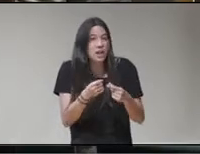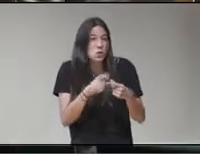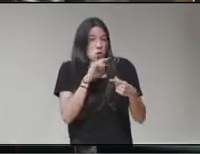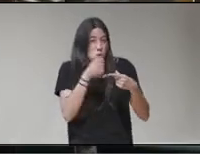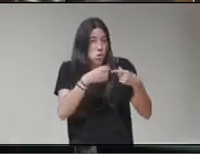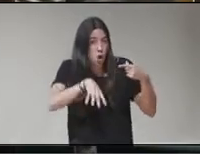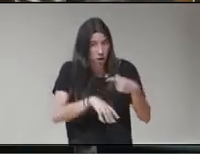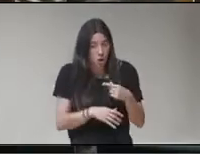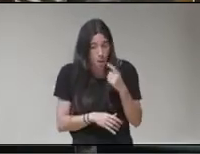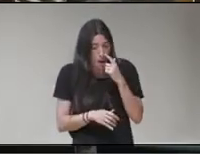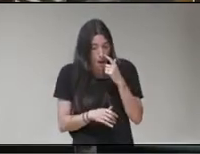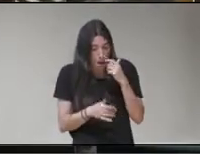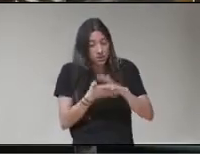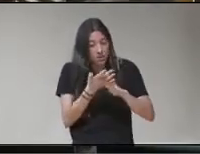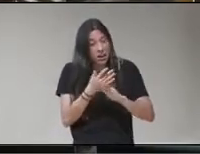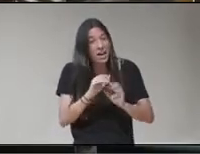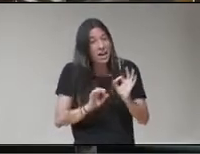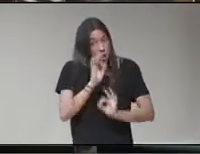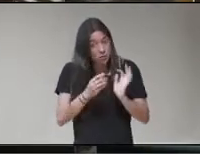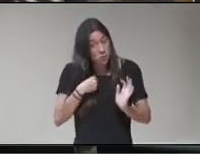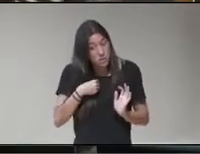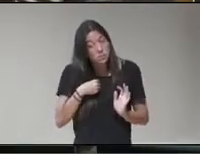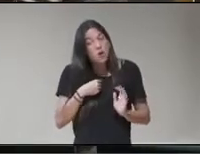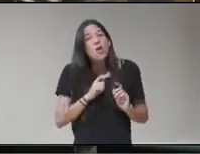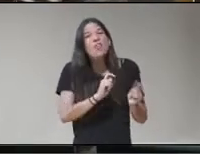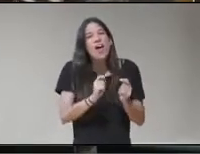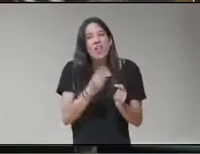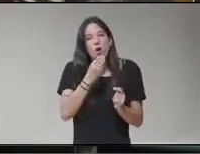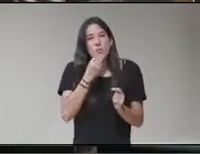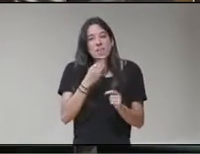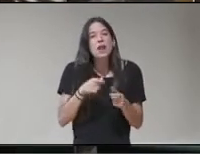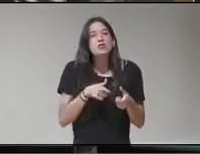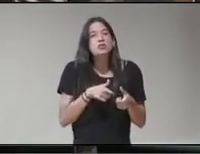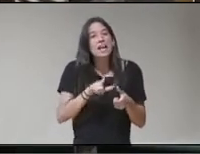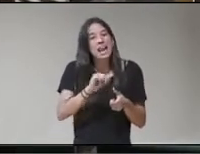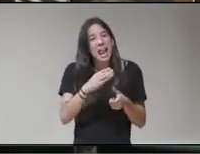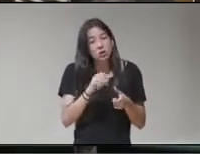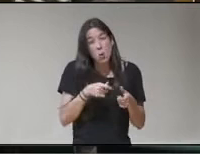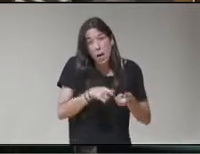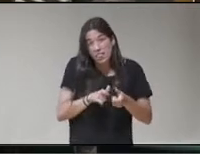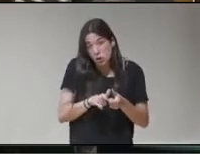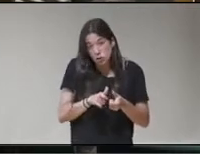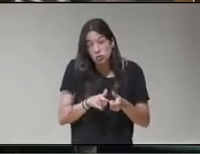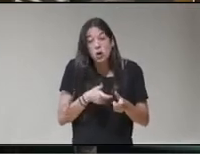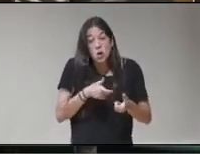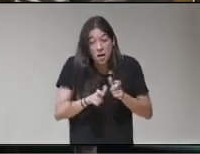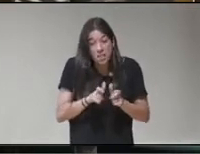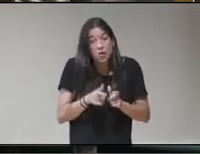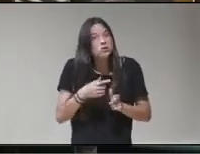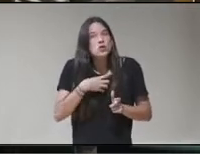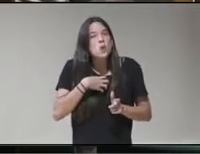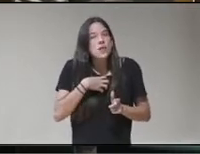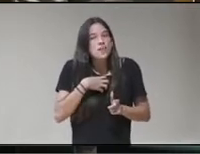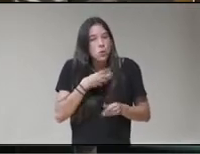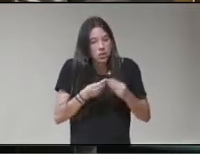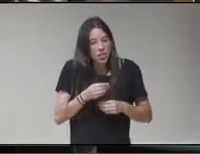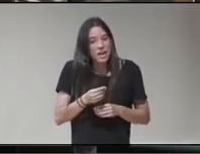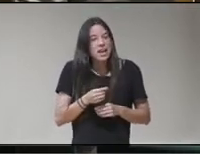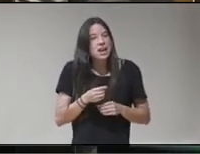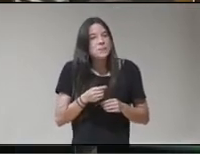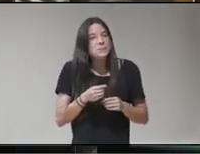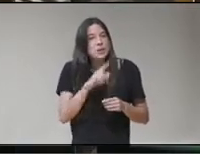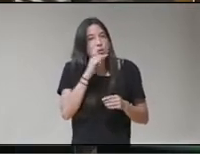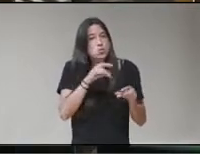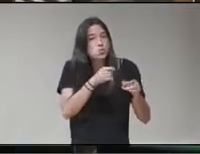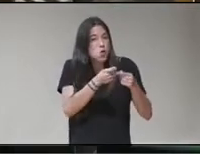organismo está dando de comer a los lactobacilos que no tienen capacidad por sí mismos de utilizar el glucógeno para que se establezcan allí y permanezcan